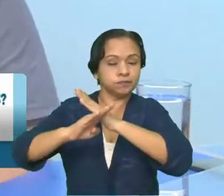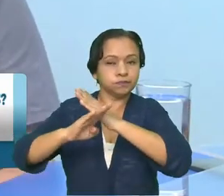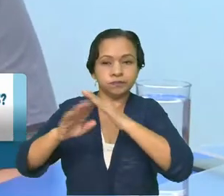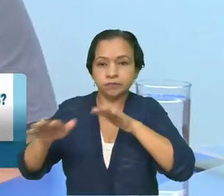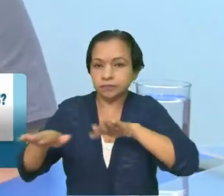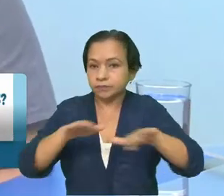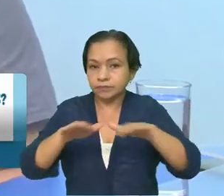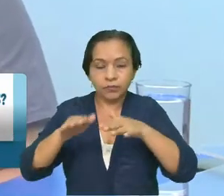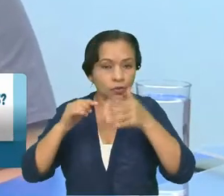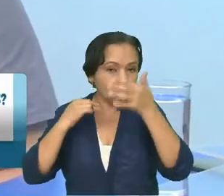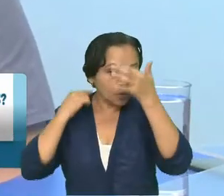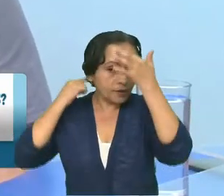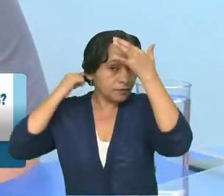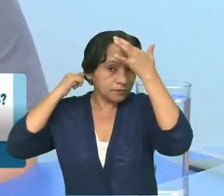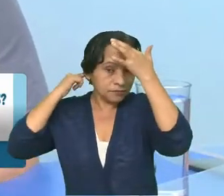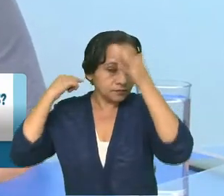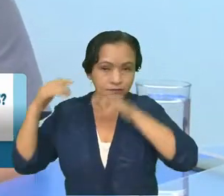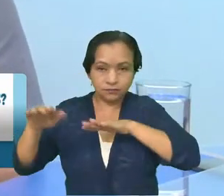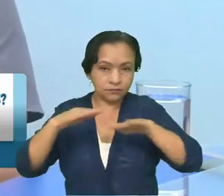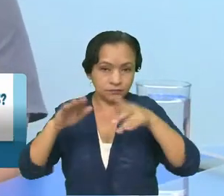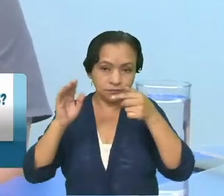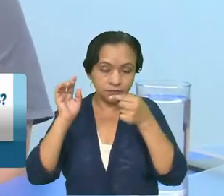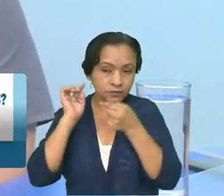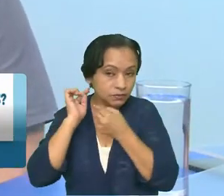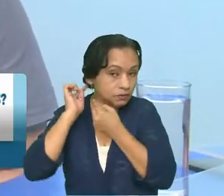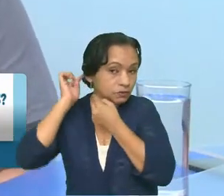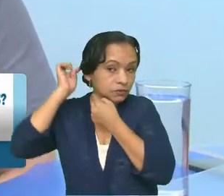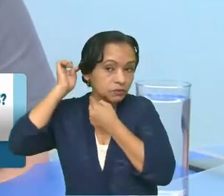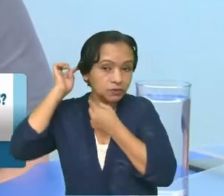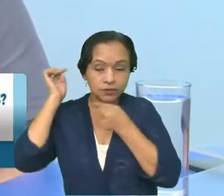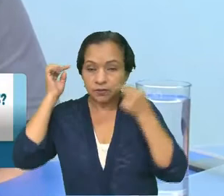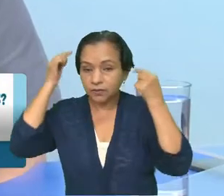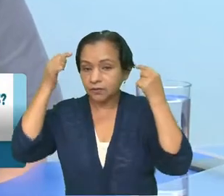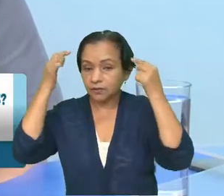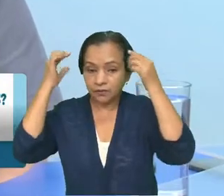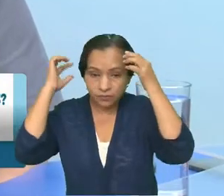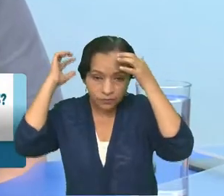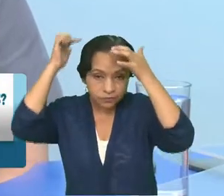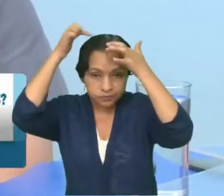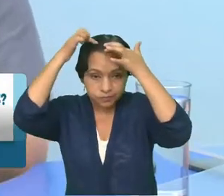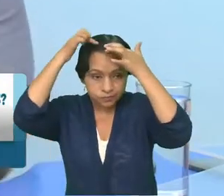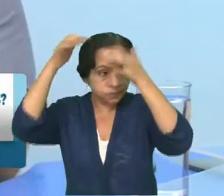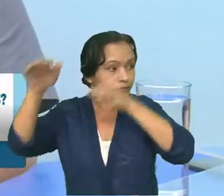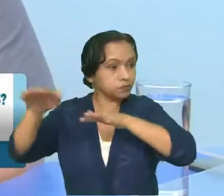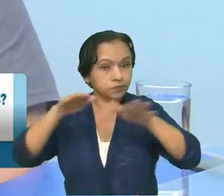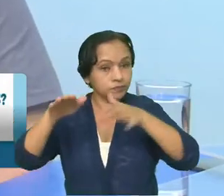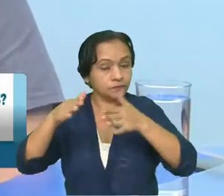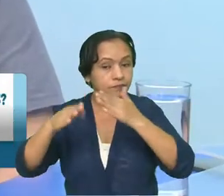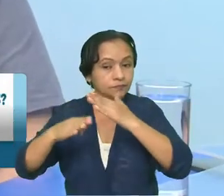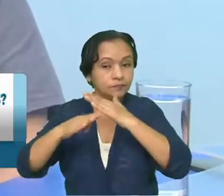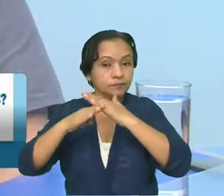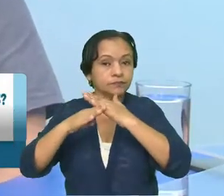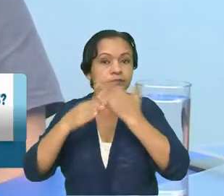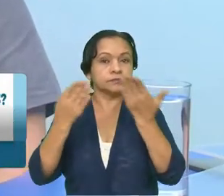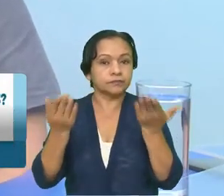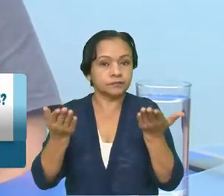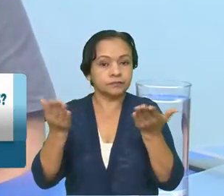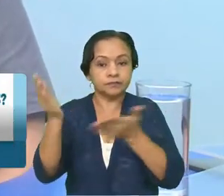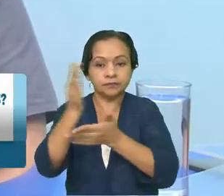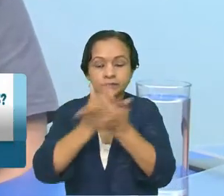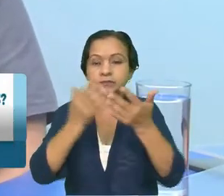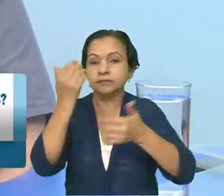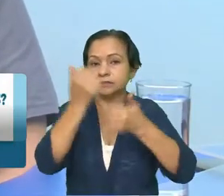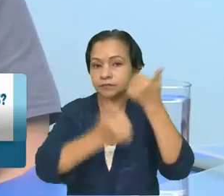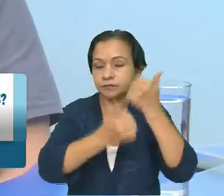cerebro no debería de pasar eso. No deberían de entrar a estas células. Porque la barrera no se los permite, pero por un